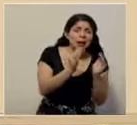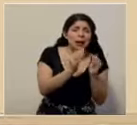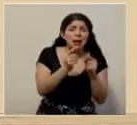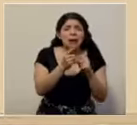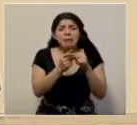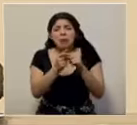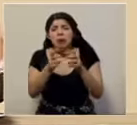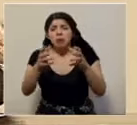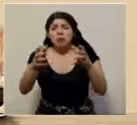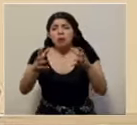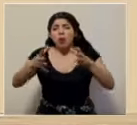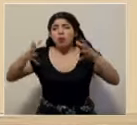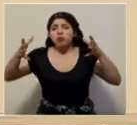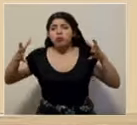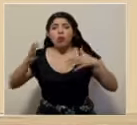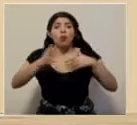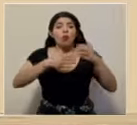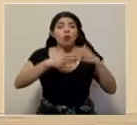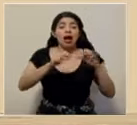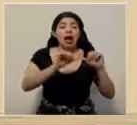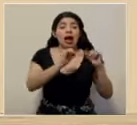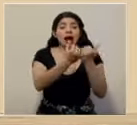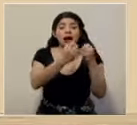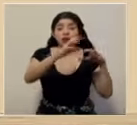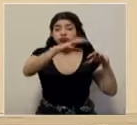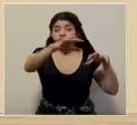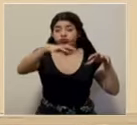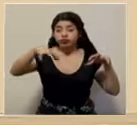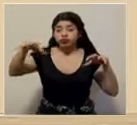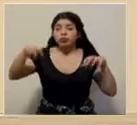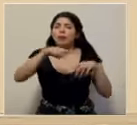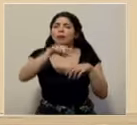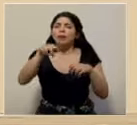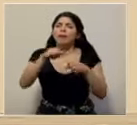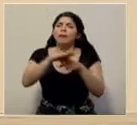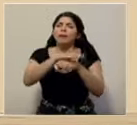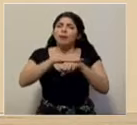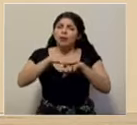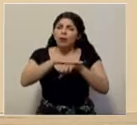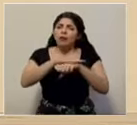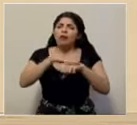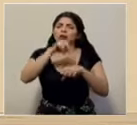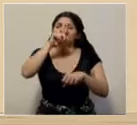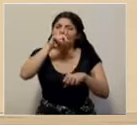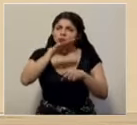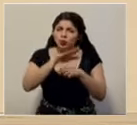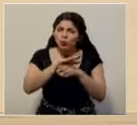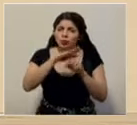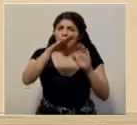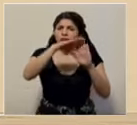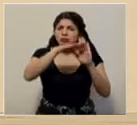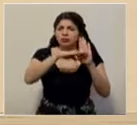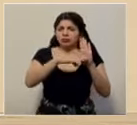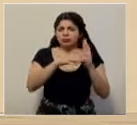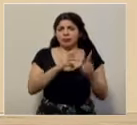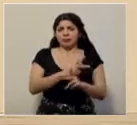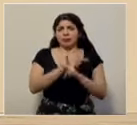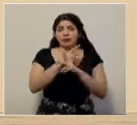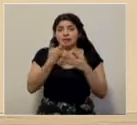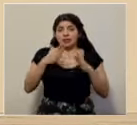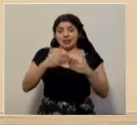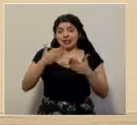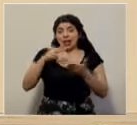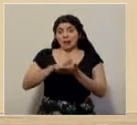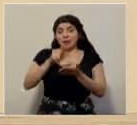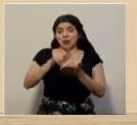grandes, de todos los subsectores, por favor, garanticemos que estamos aplicando los protocolos de prevención ya aprobados